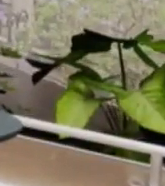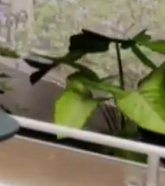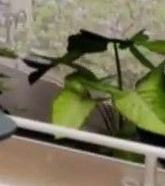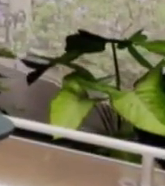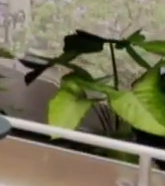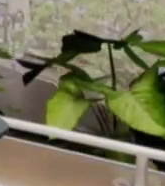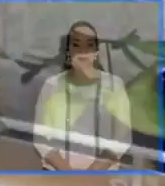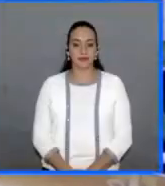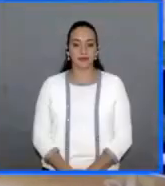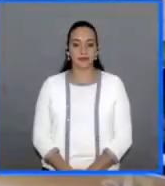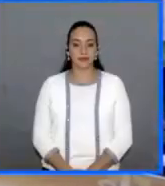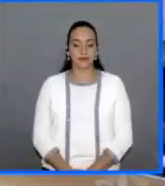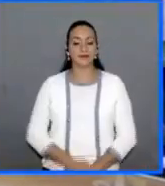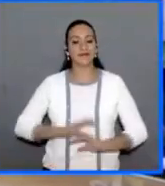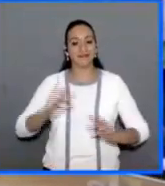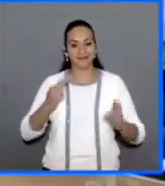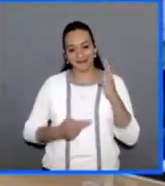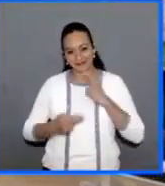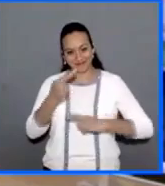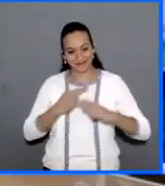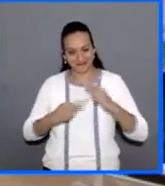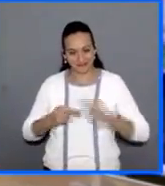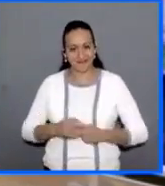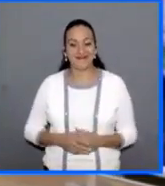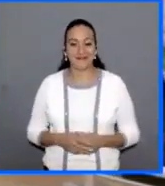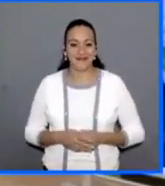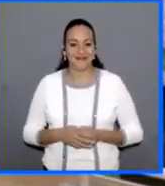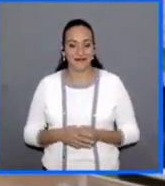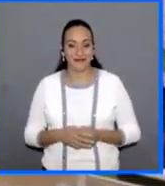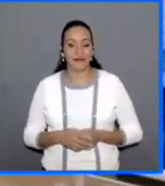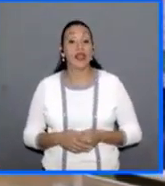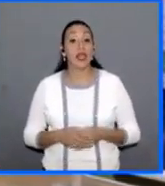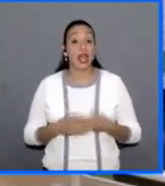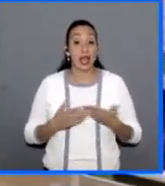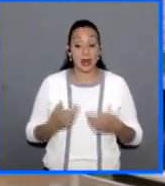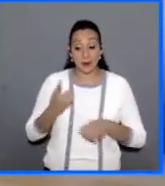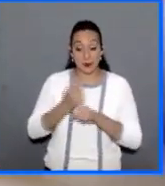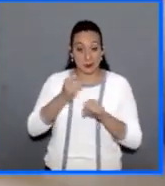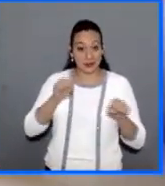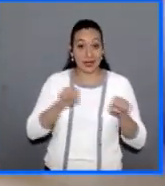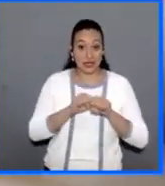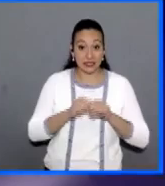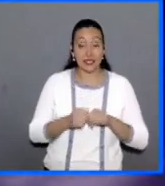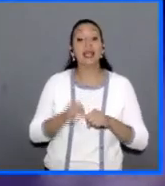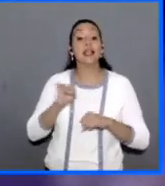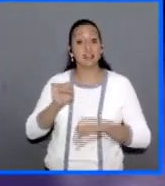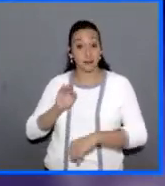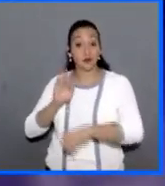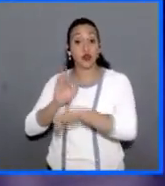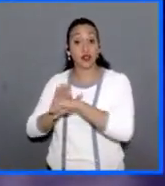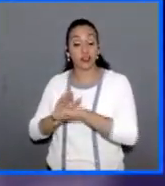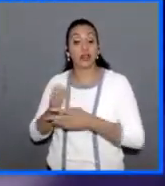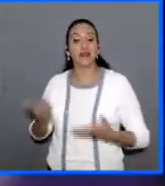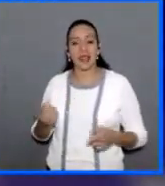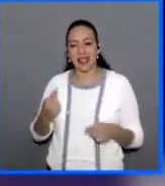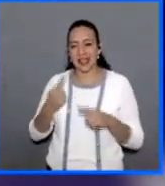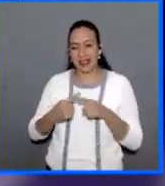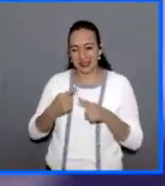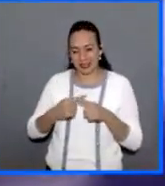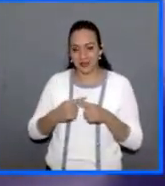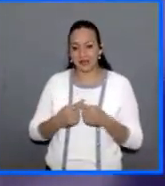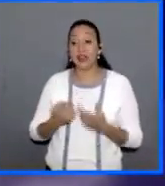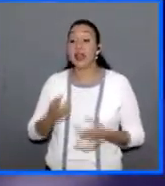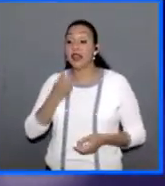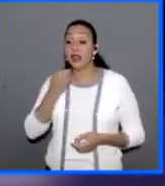Ya estamos de regreso con más noticias. Luego de que la primera sala le concediera la protección de la justicia federal y ordenara su